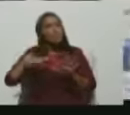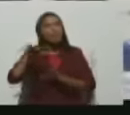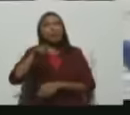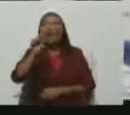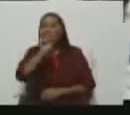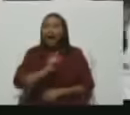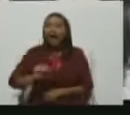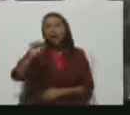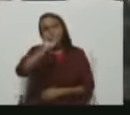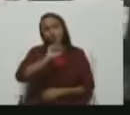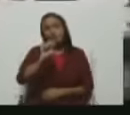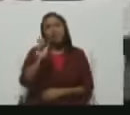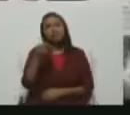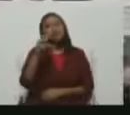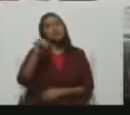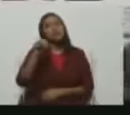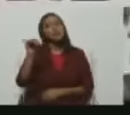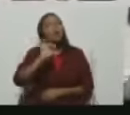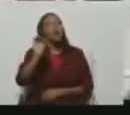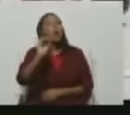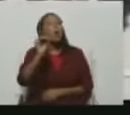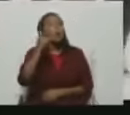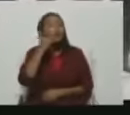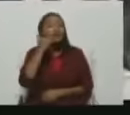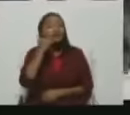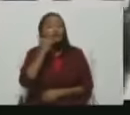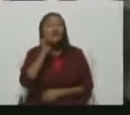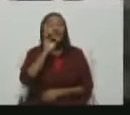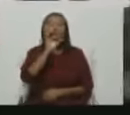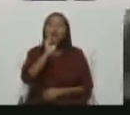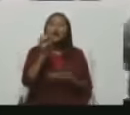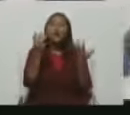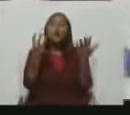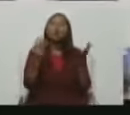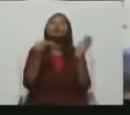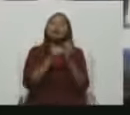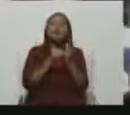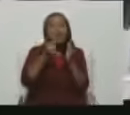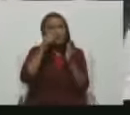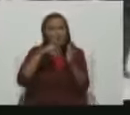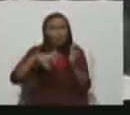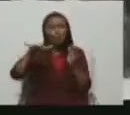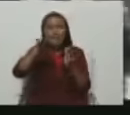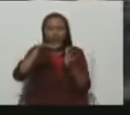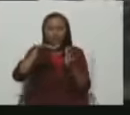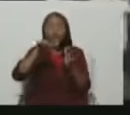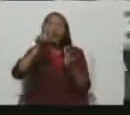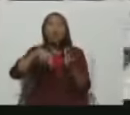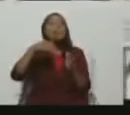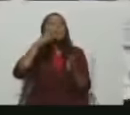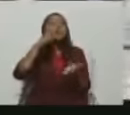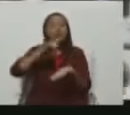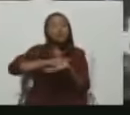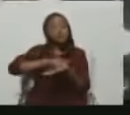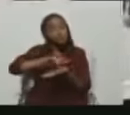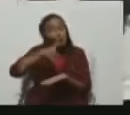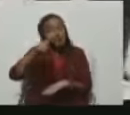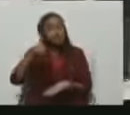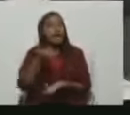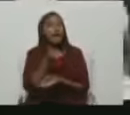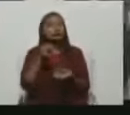ddp08000pueblo@gmail.com o el teléfono 08000pueblo, a través de teléfonos WhatsApp, a través